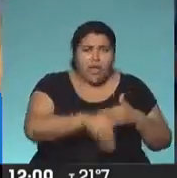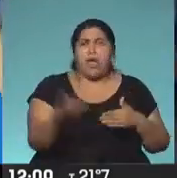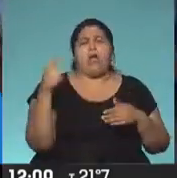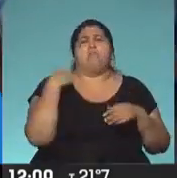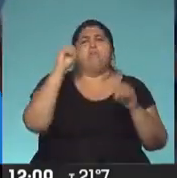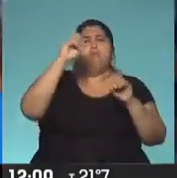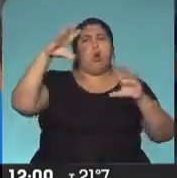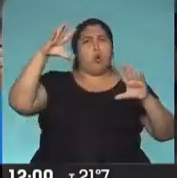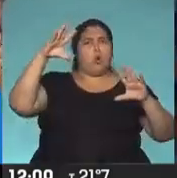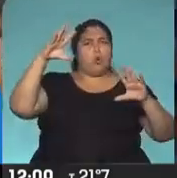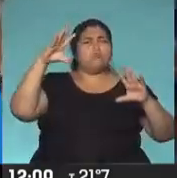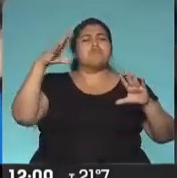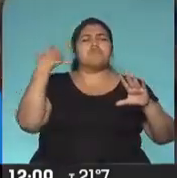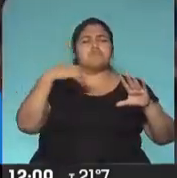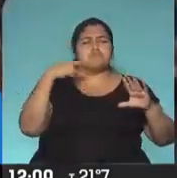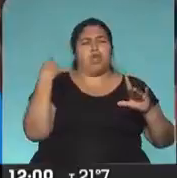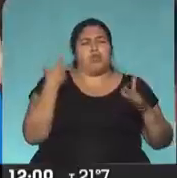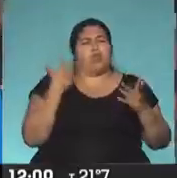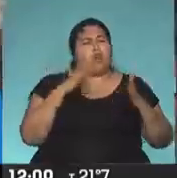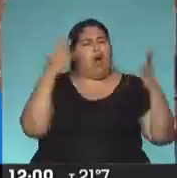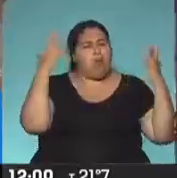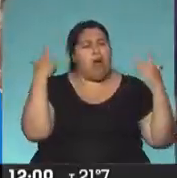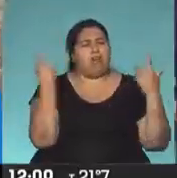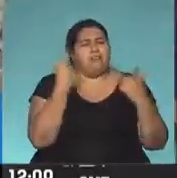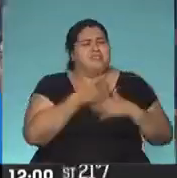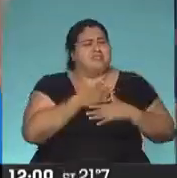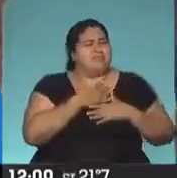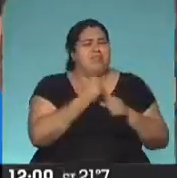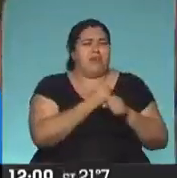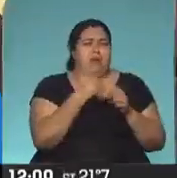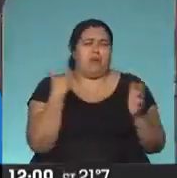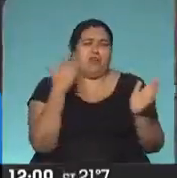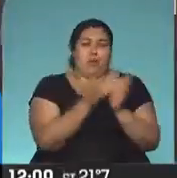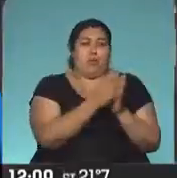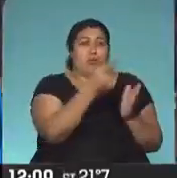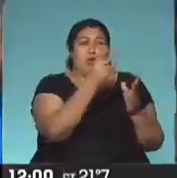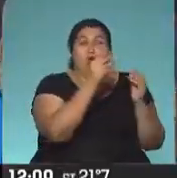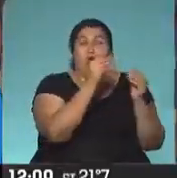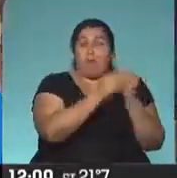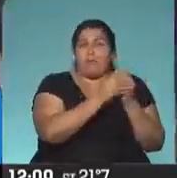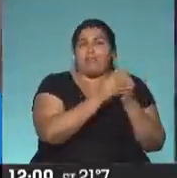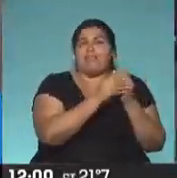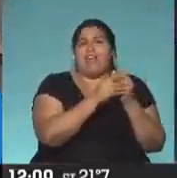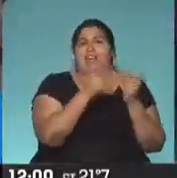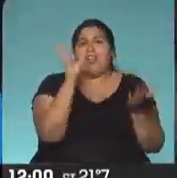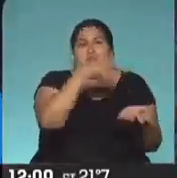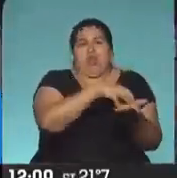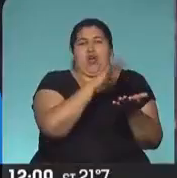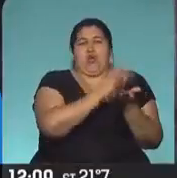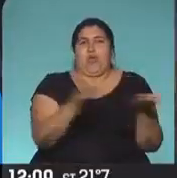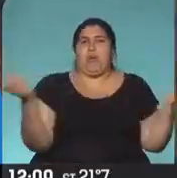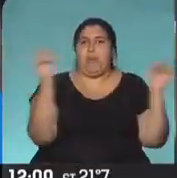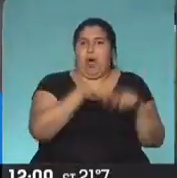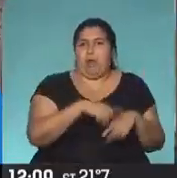que como verás, celebrada y acompañada por la totalidad de los trabajadores de estos dos ministerios, que volvieron a ser ministerio por otra parte con otro gran acto de